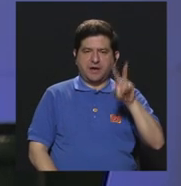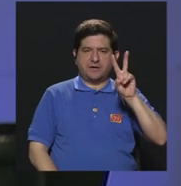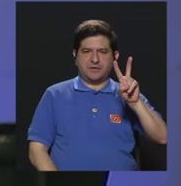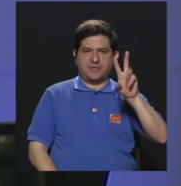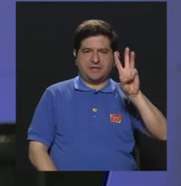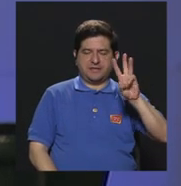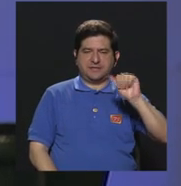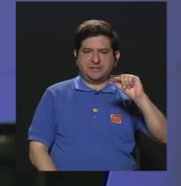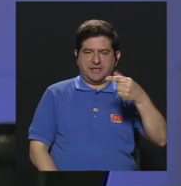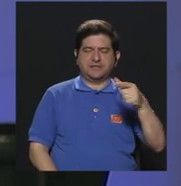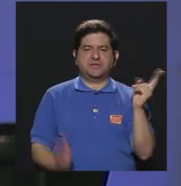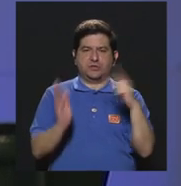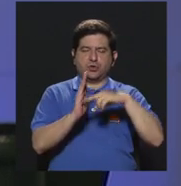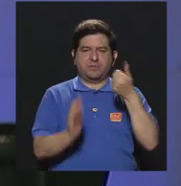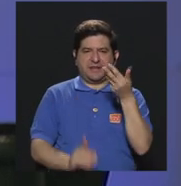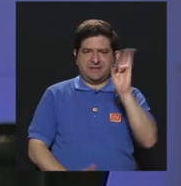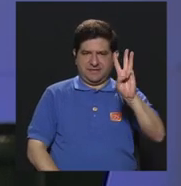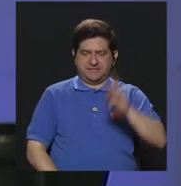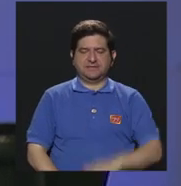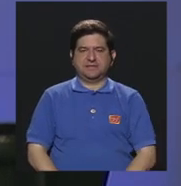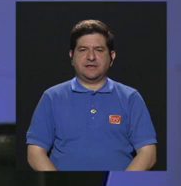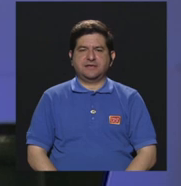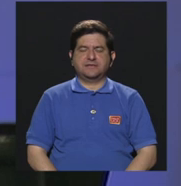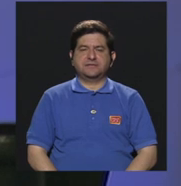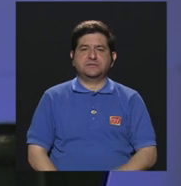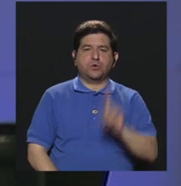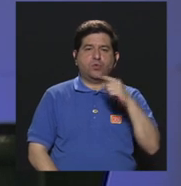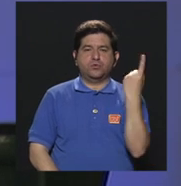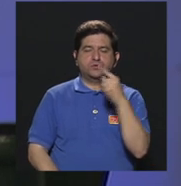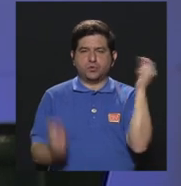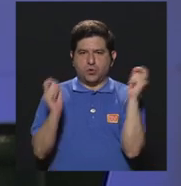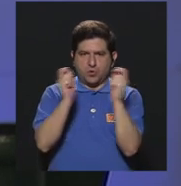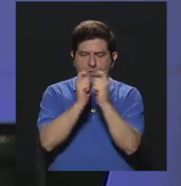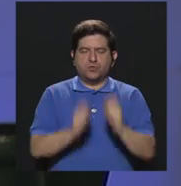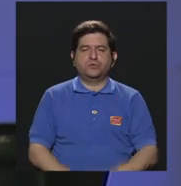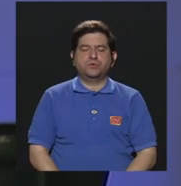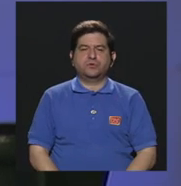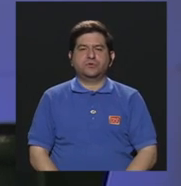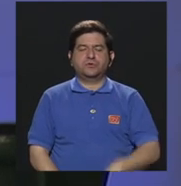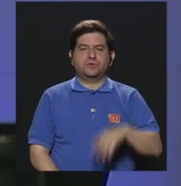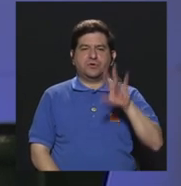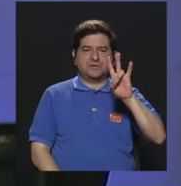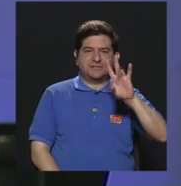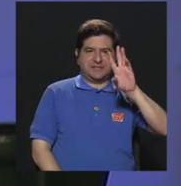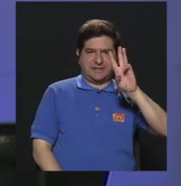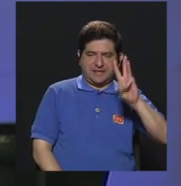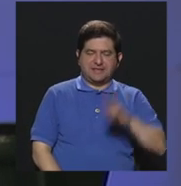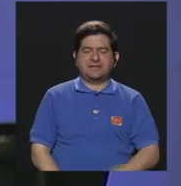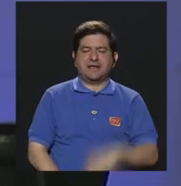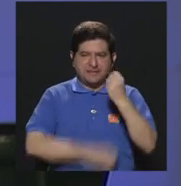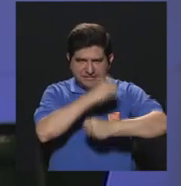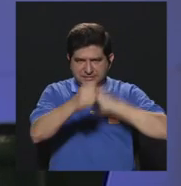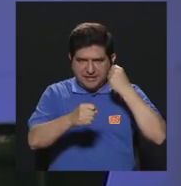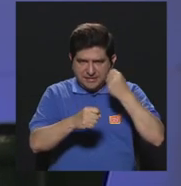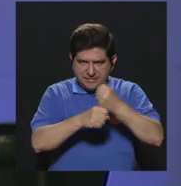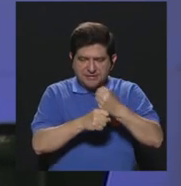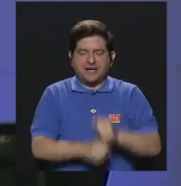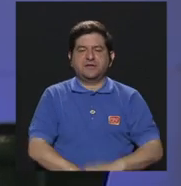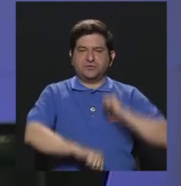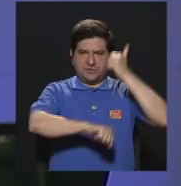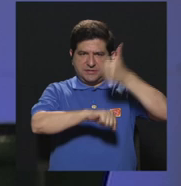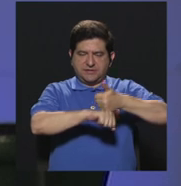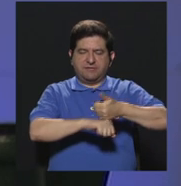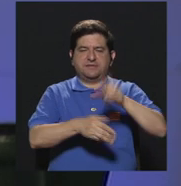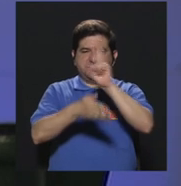26 de agosto del 2016, que tiene como único punto la conmemoración del 76º aniversario de la creación